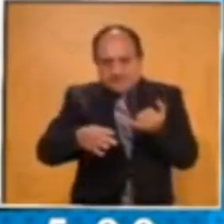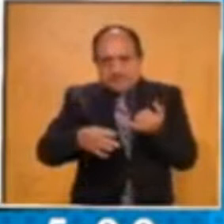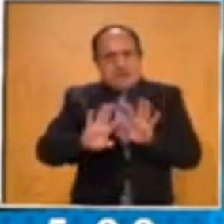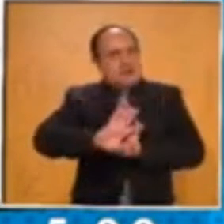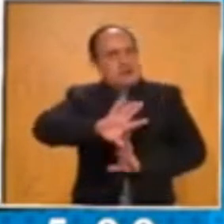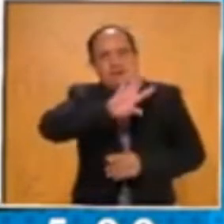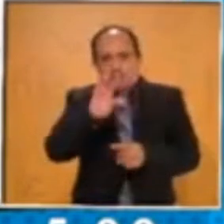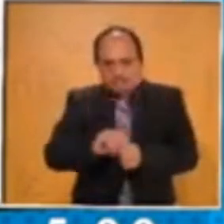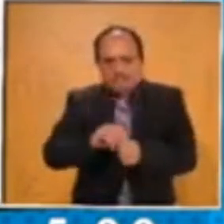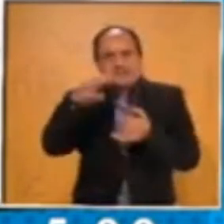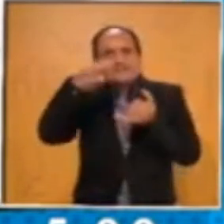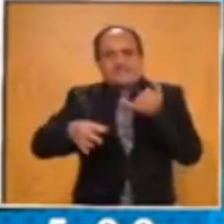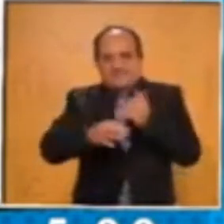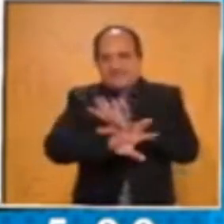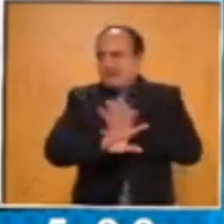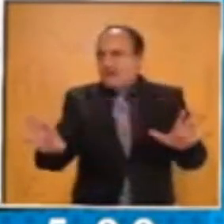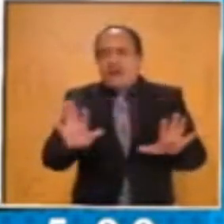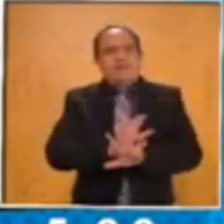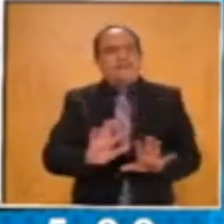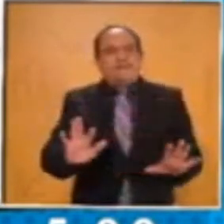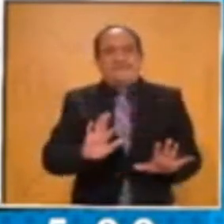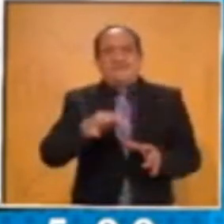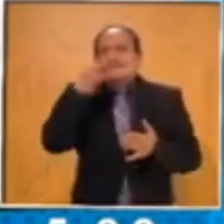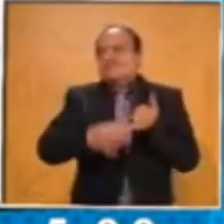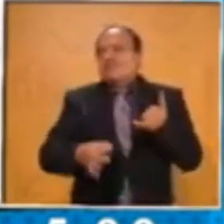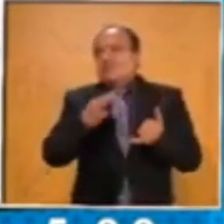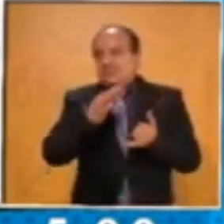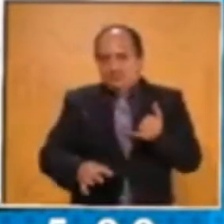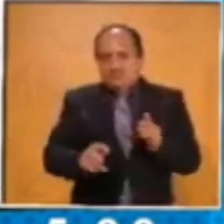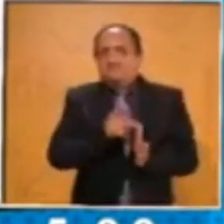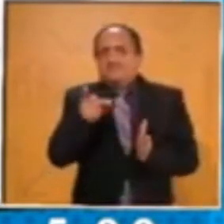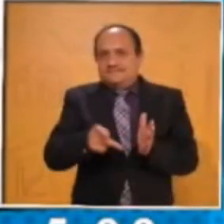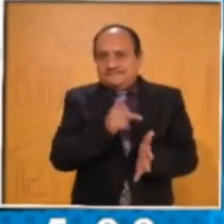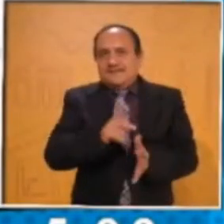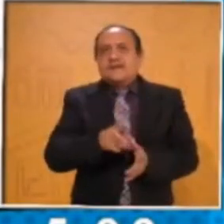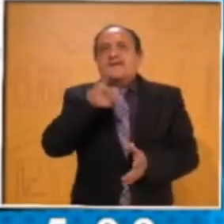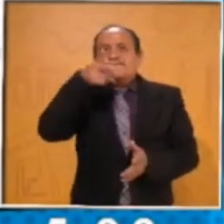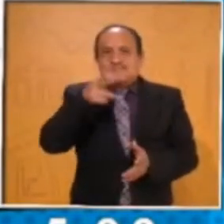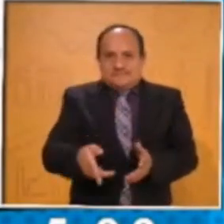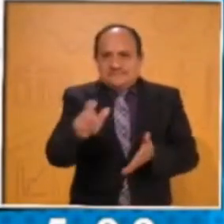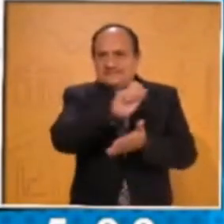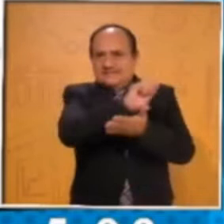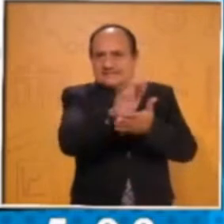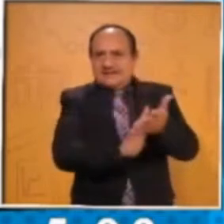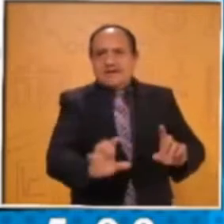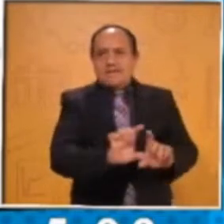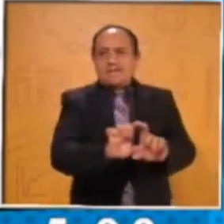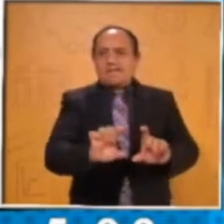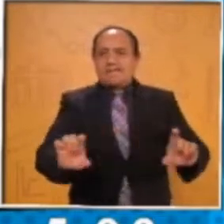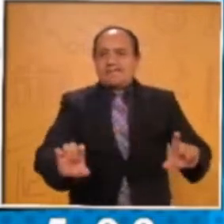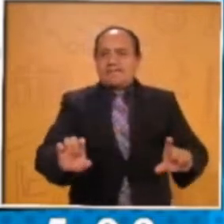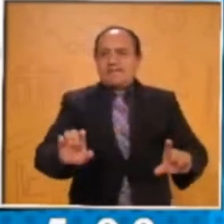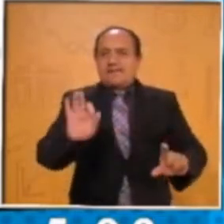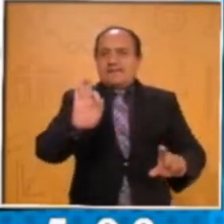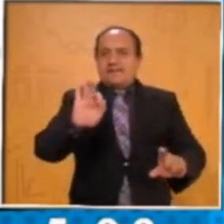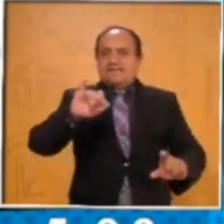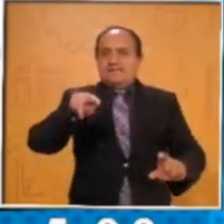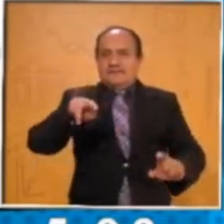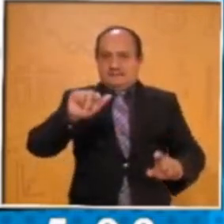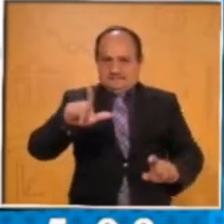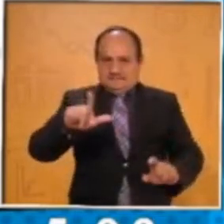conclusión, al fin, por fin, últimamente. Y es así como son las partes de una